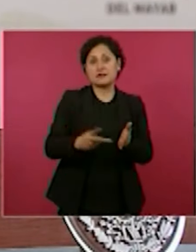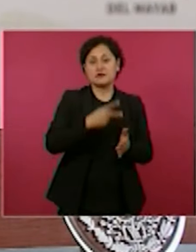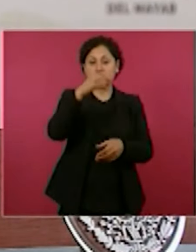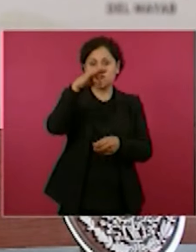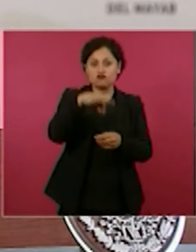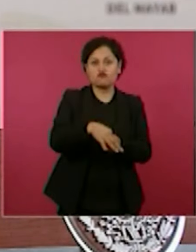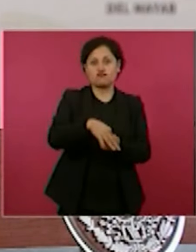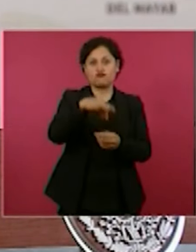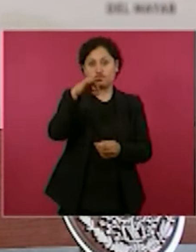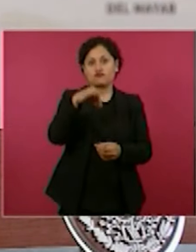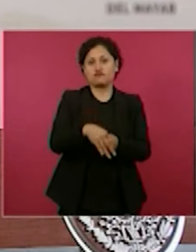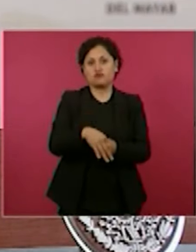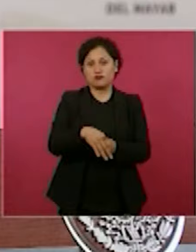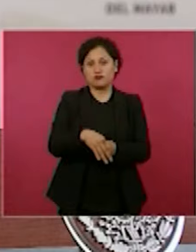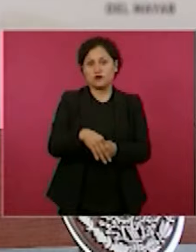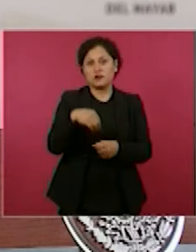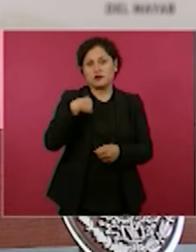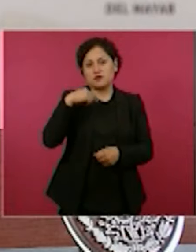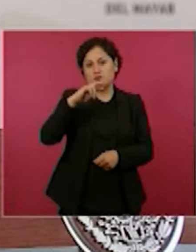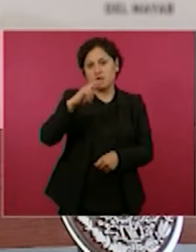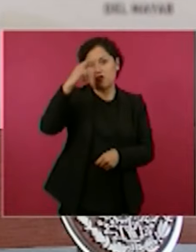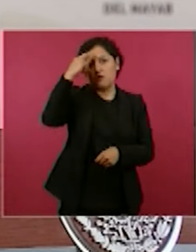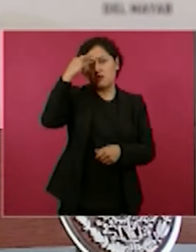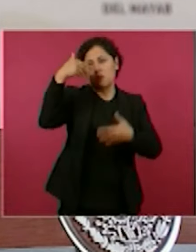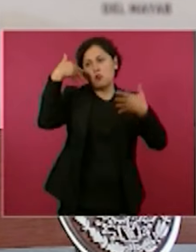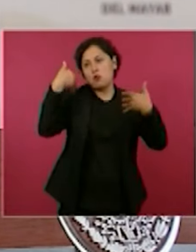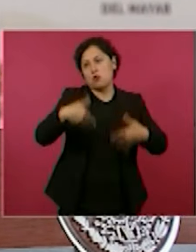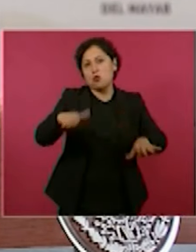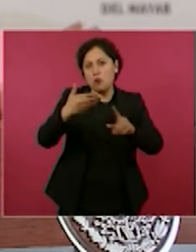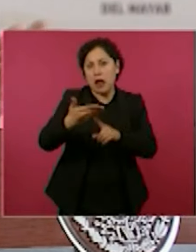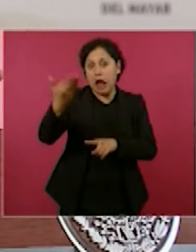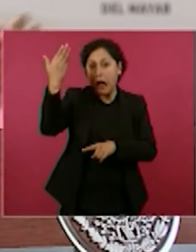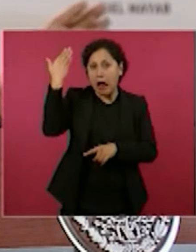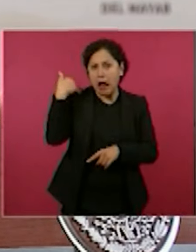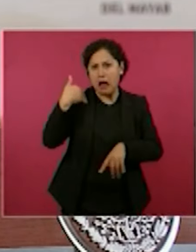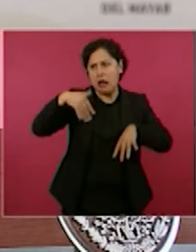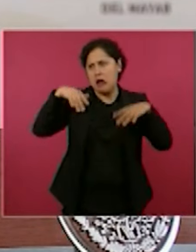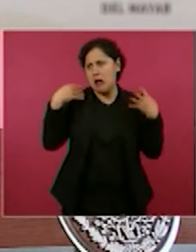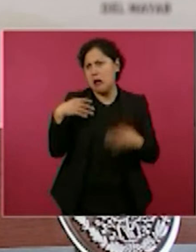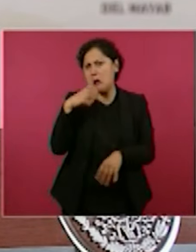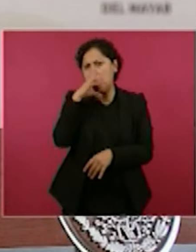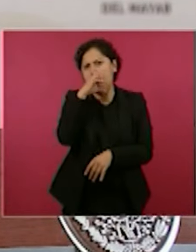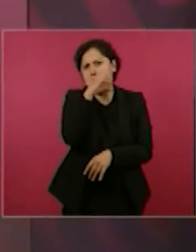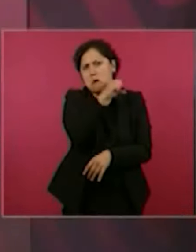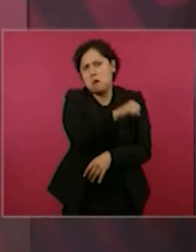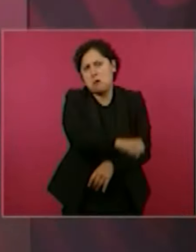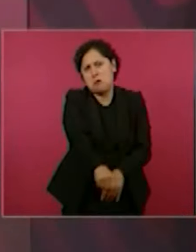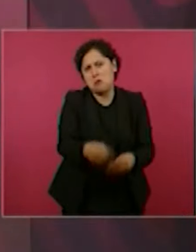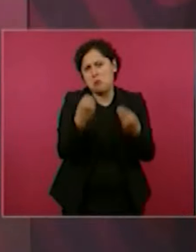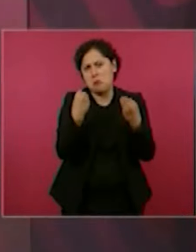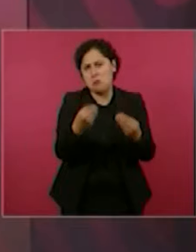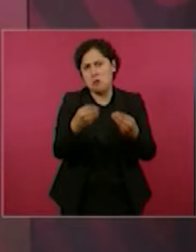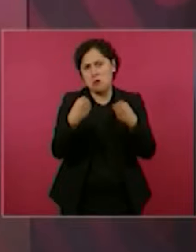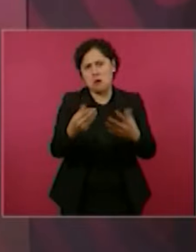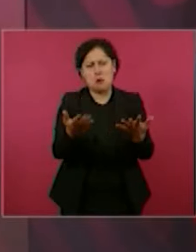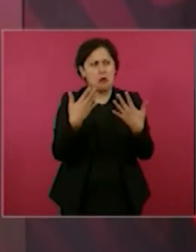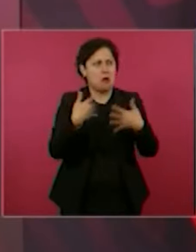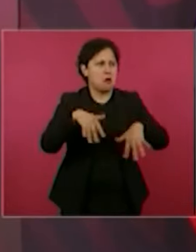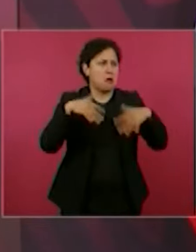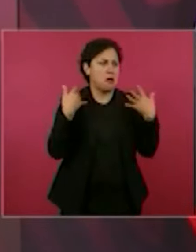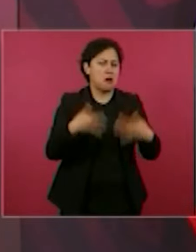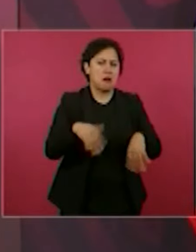voto útil. No, o sea, ya es como parte de la estrategia de campaña a partir de... Y entonces, esta